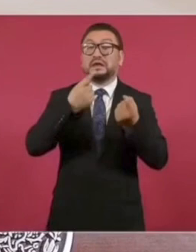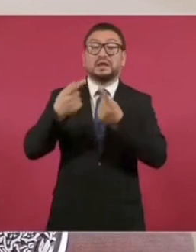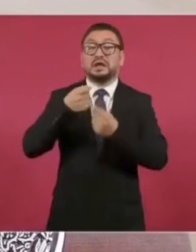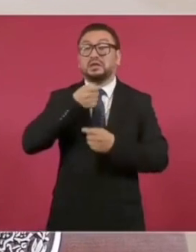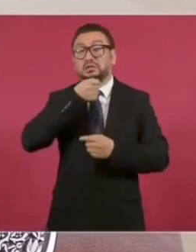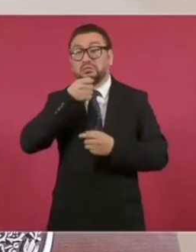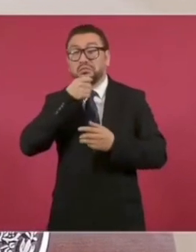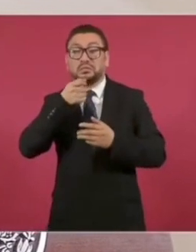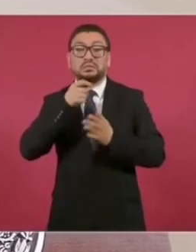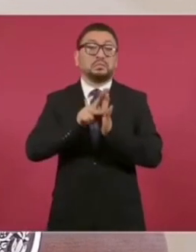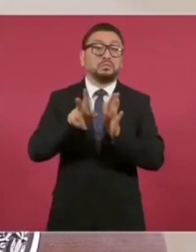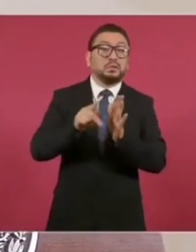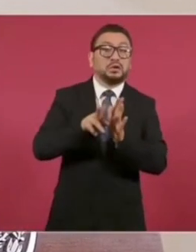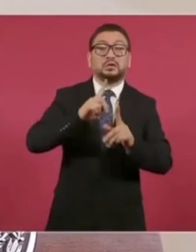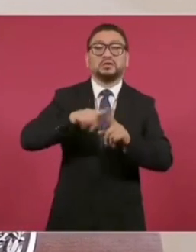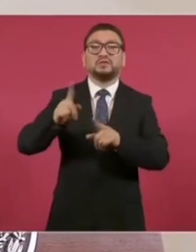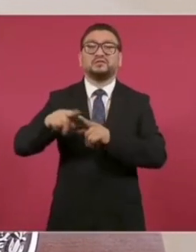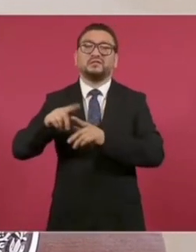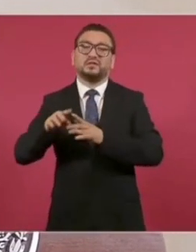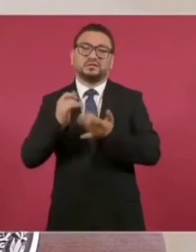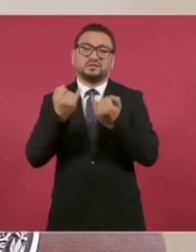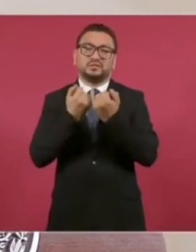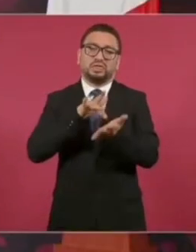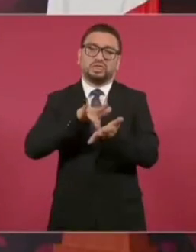periodistas y medios de comunicación.